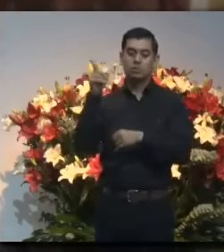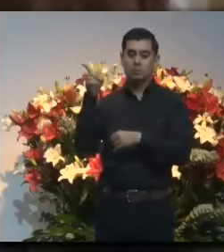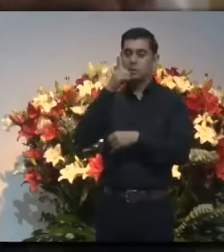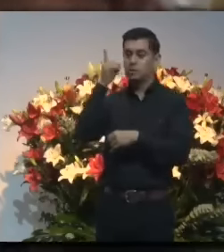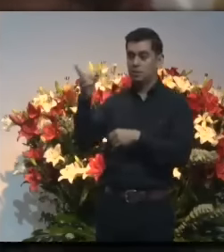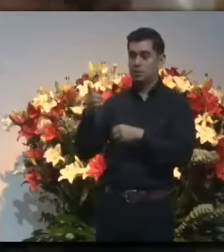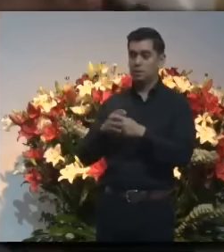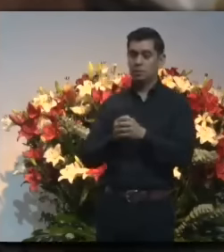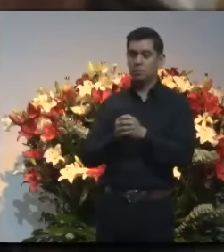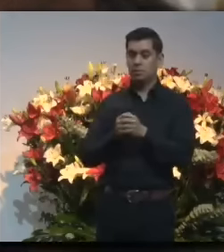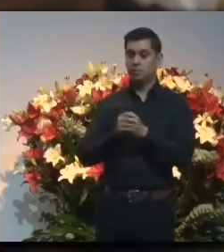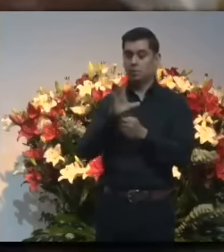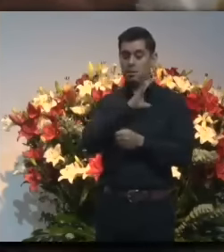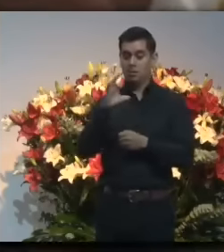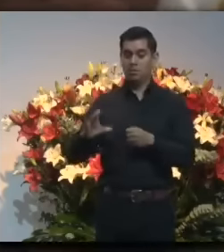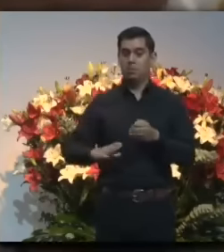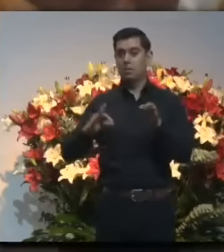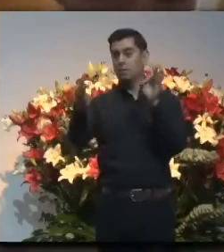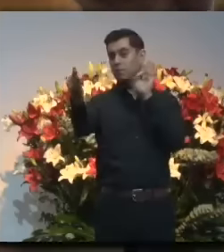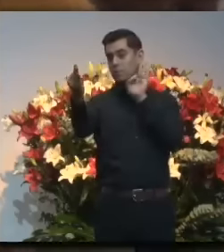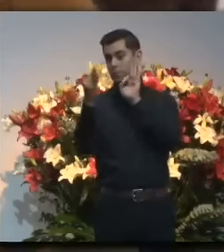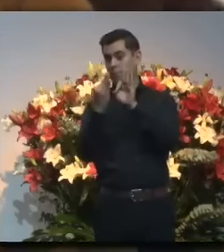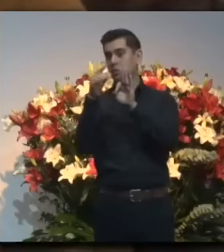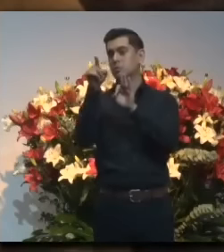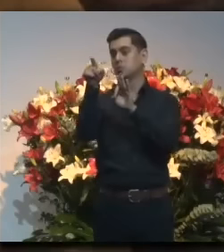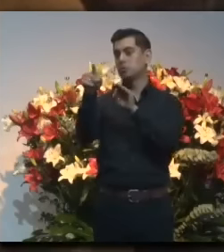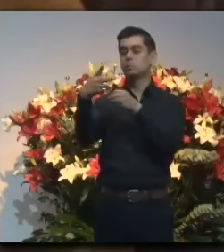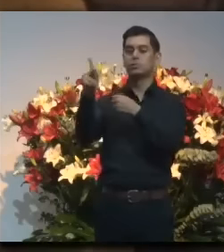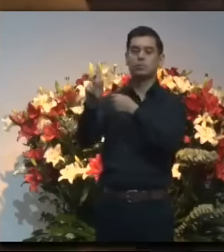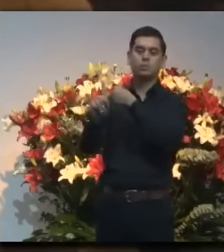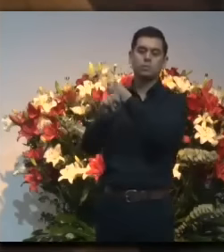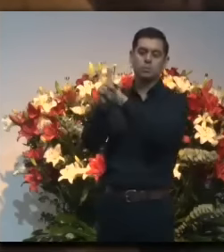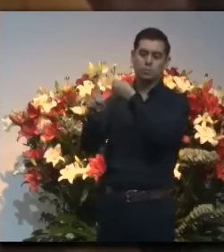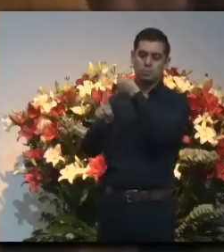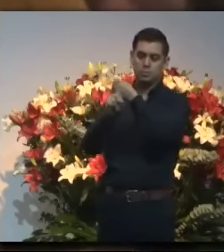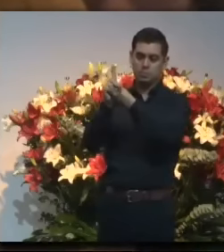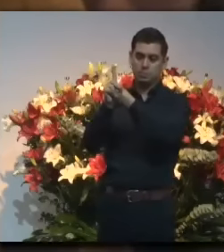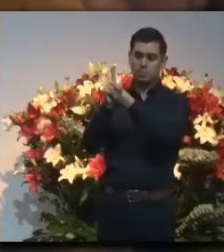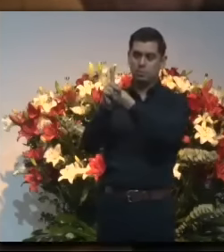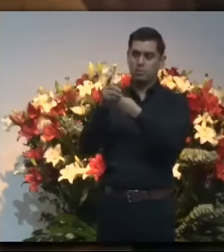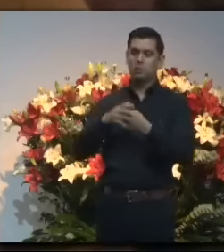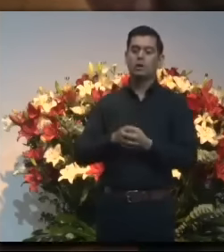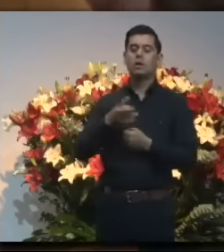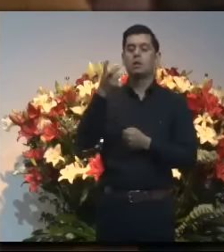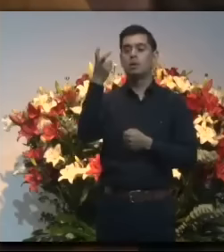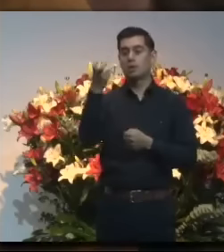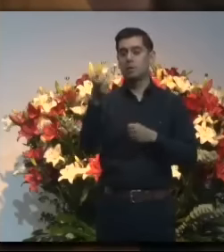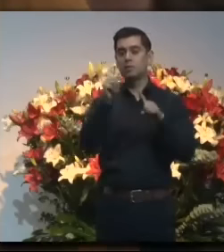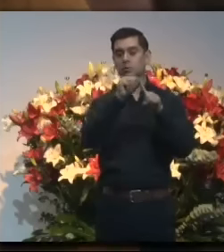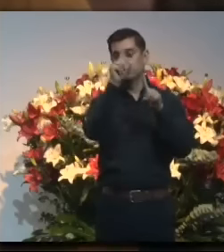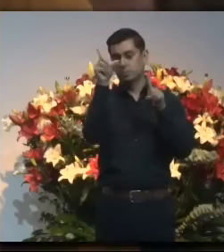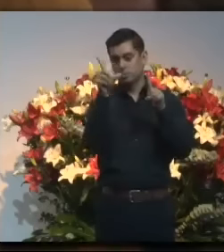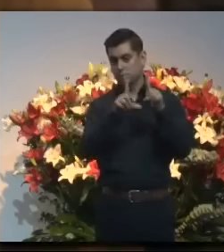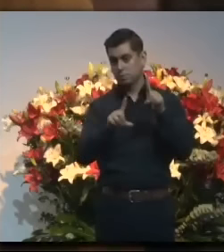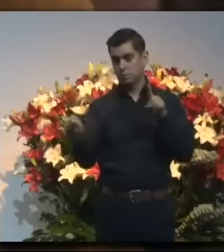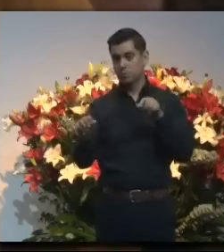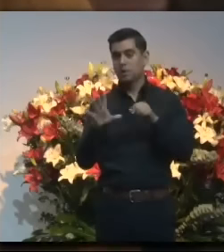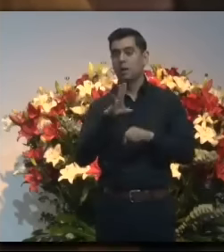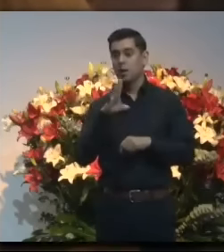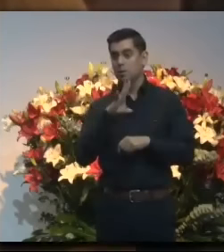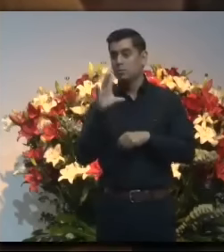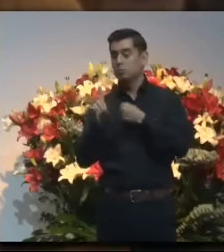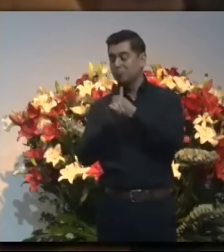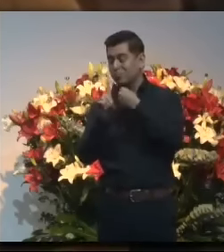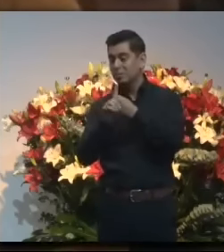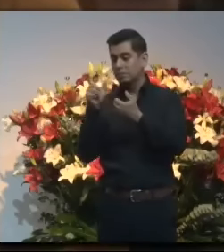la candidata enfrente vive en un departamento rentado, es su problema. Este país tiene un problema de precios en la vivienda. No hay